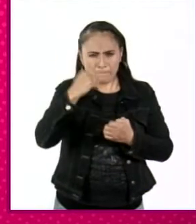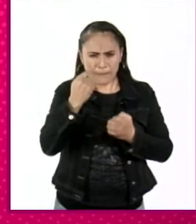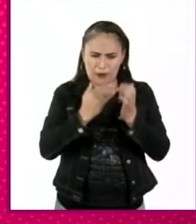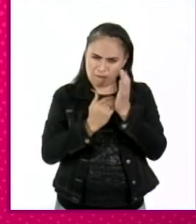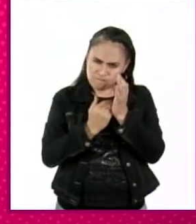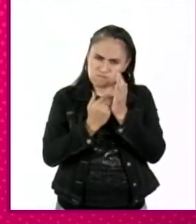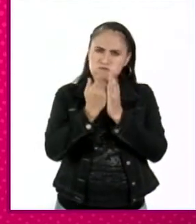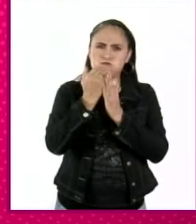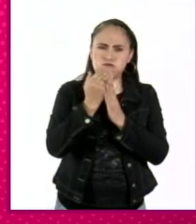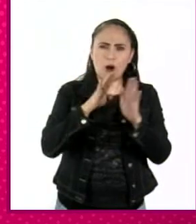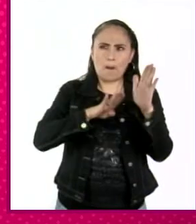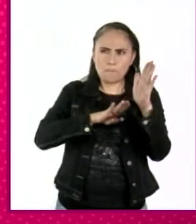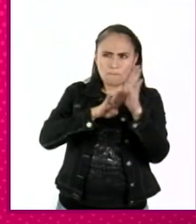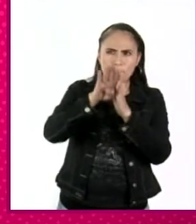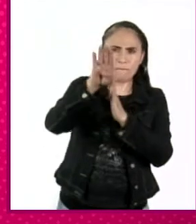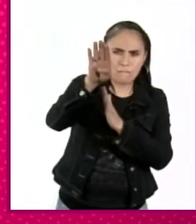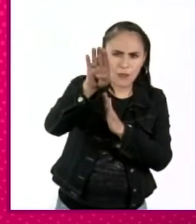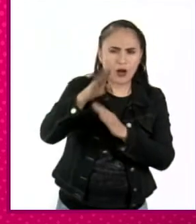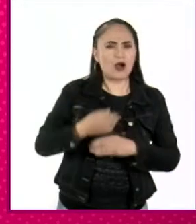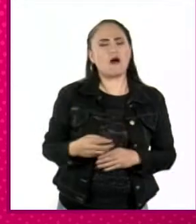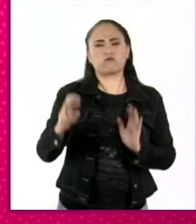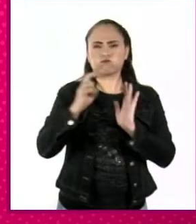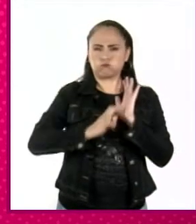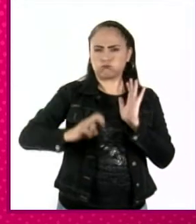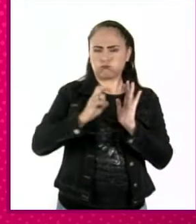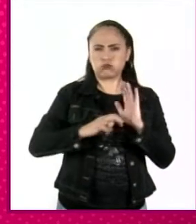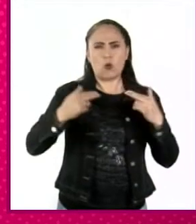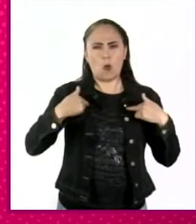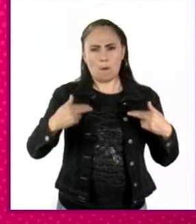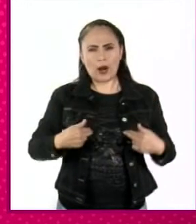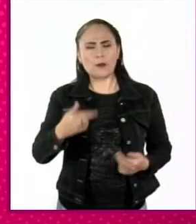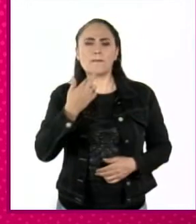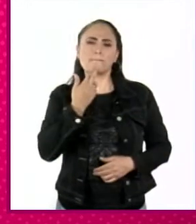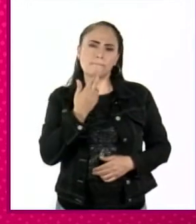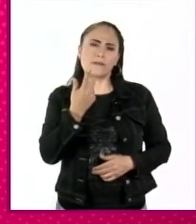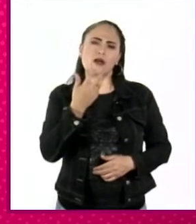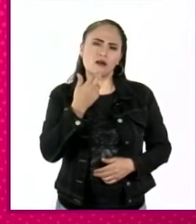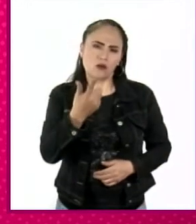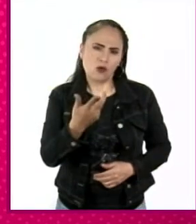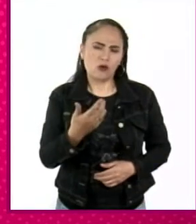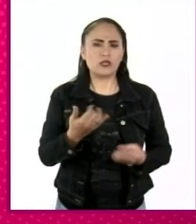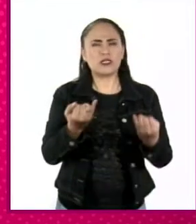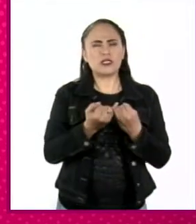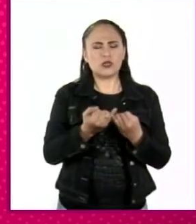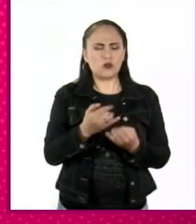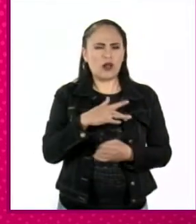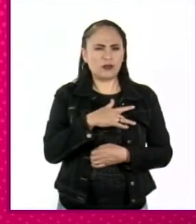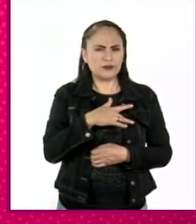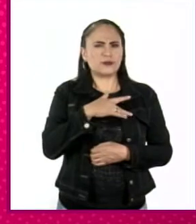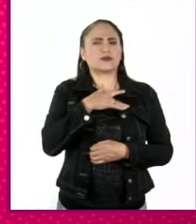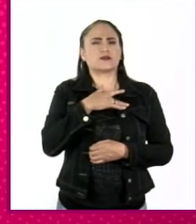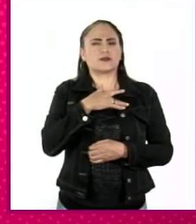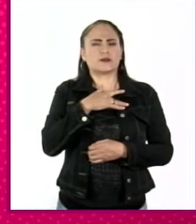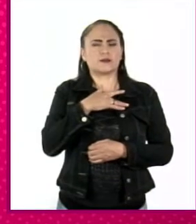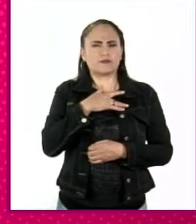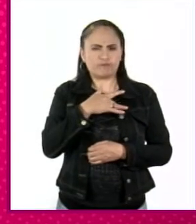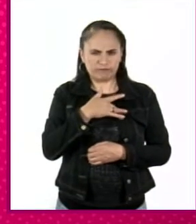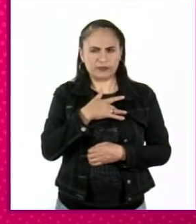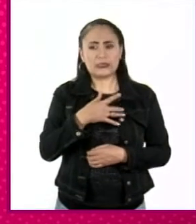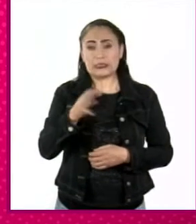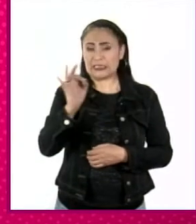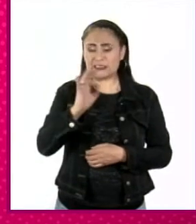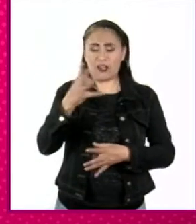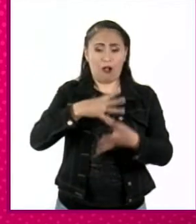ser mejores humanos y para de alguna manera sensibilizarnos y no ser gente que no sea